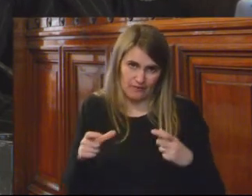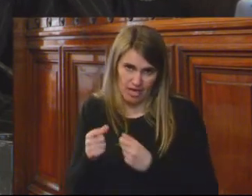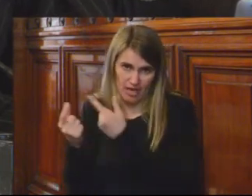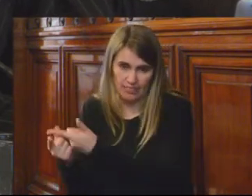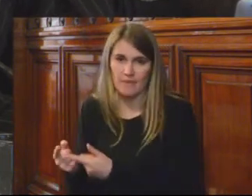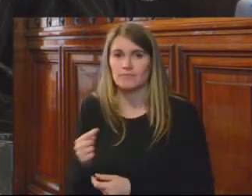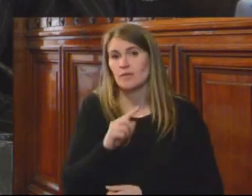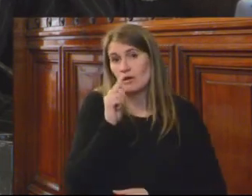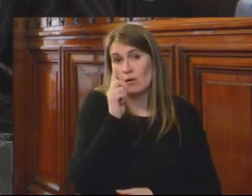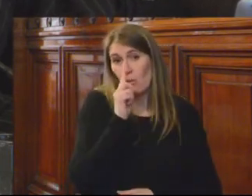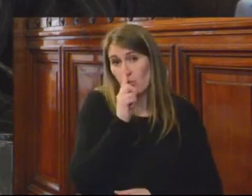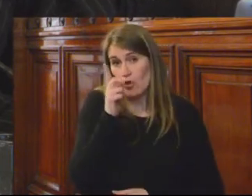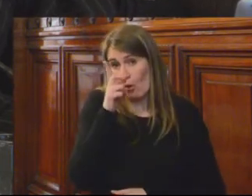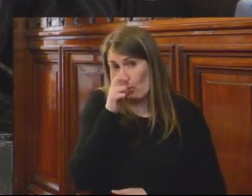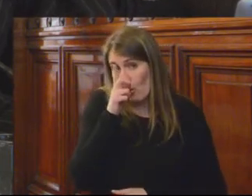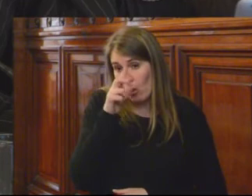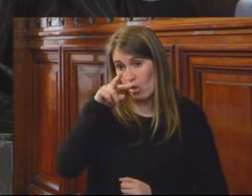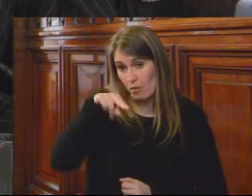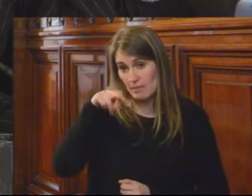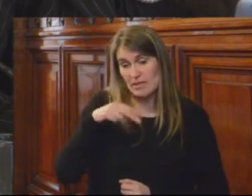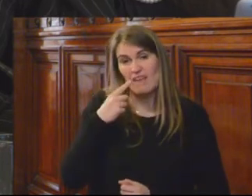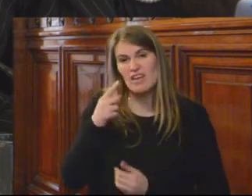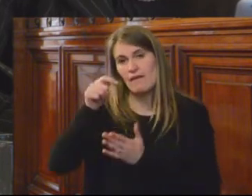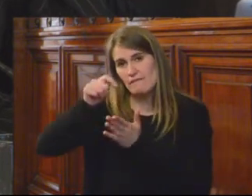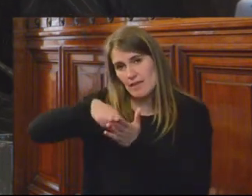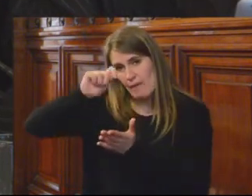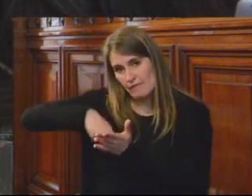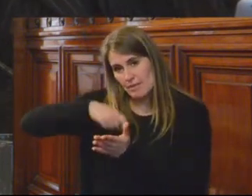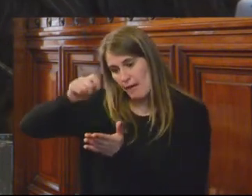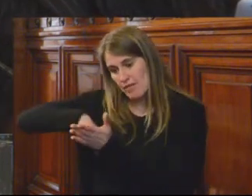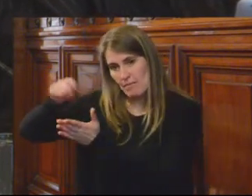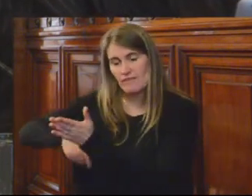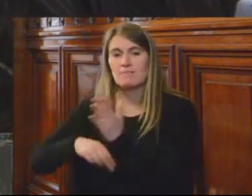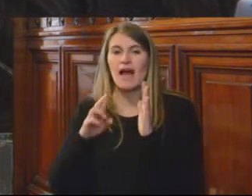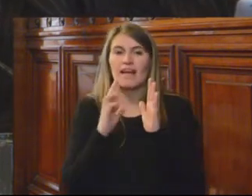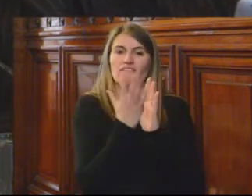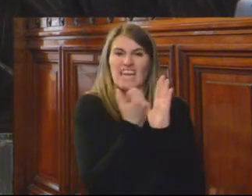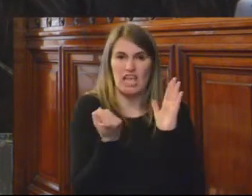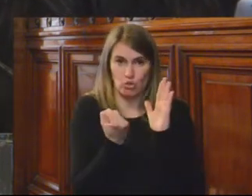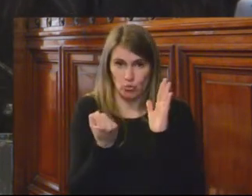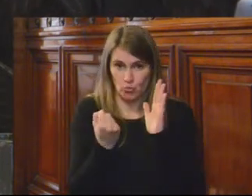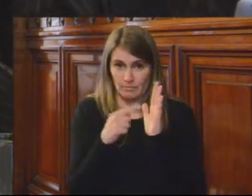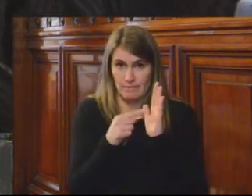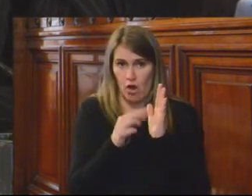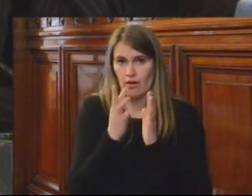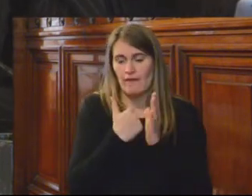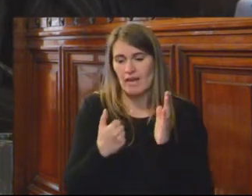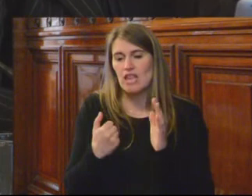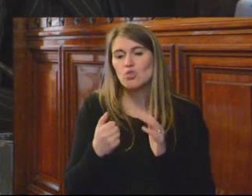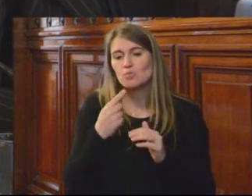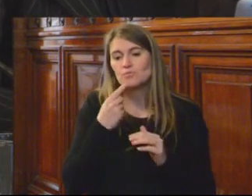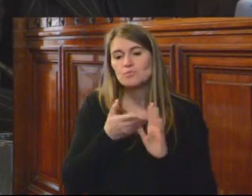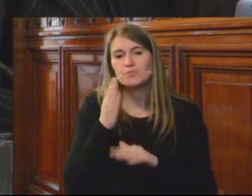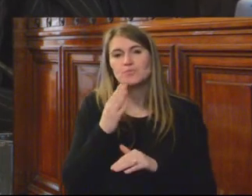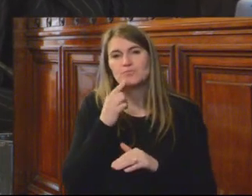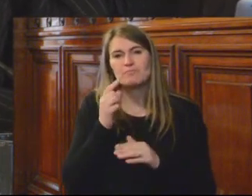y julio, en el marco de la recolección de firmas del referéndum revocatorio, a 896 estudiantes se les